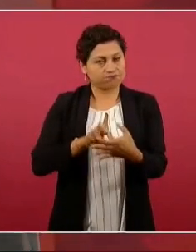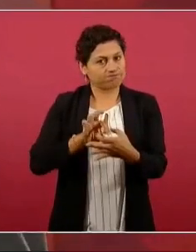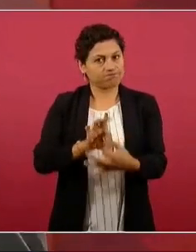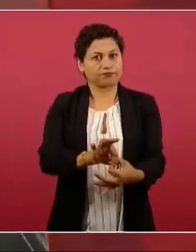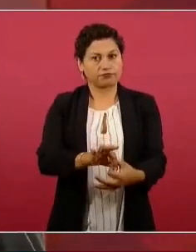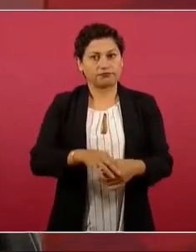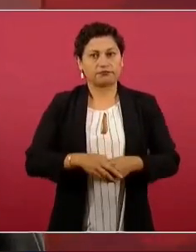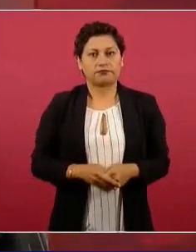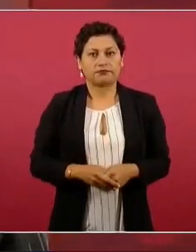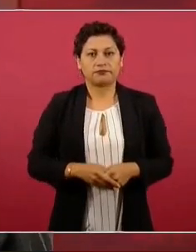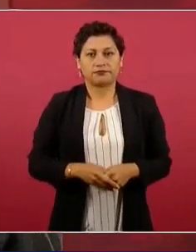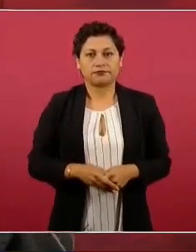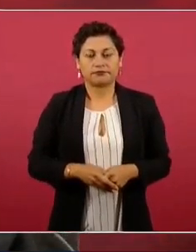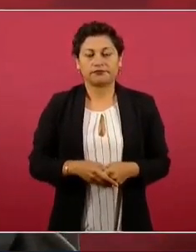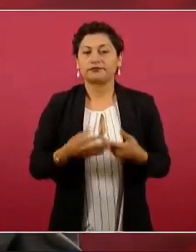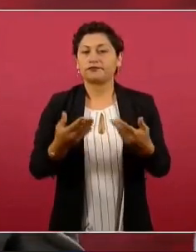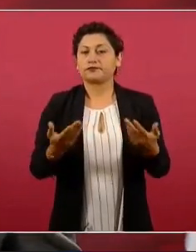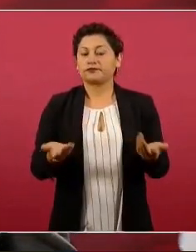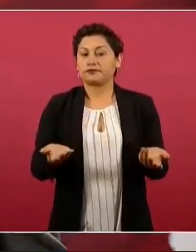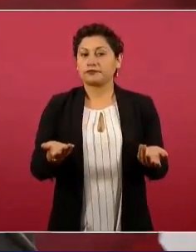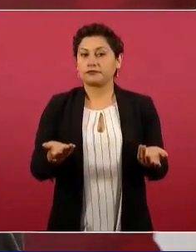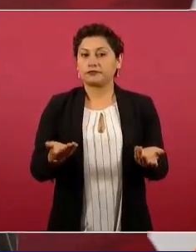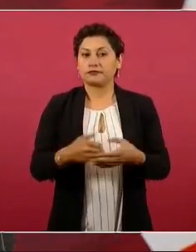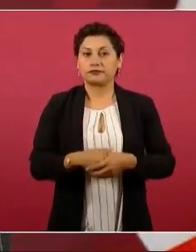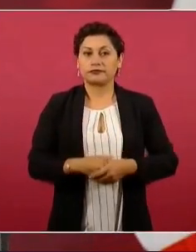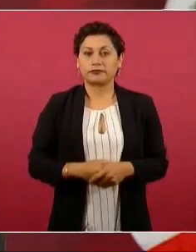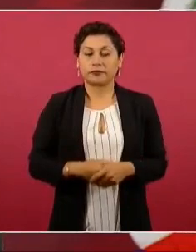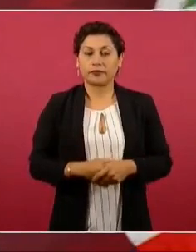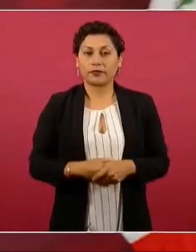Entonces, si